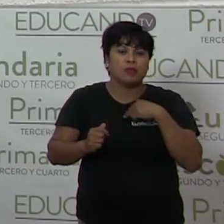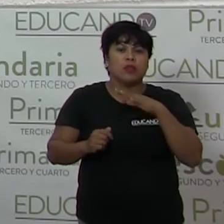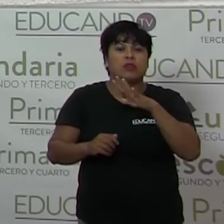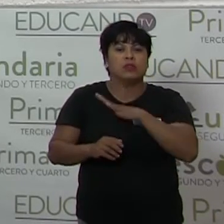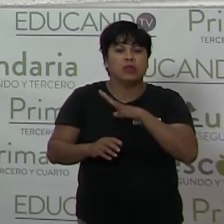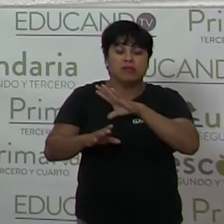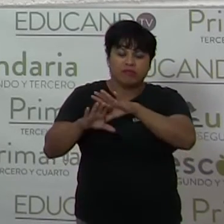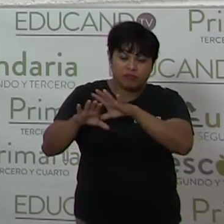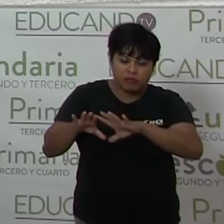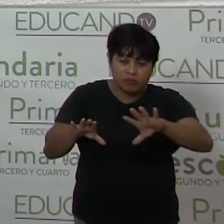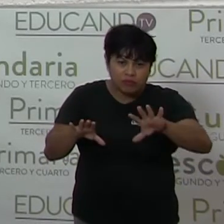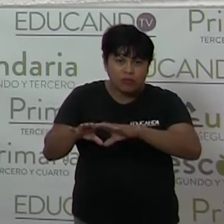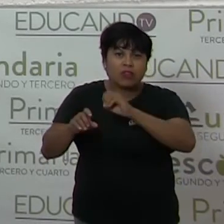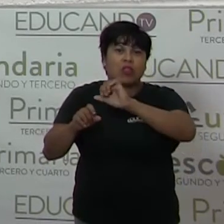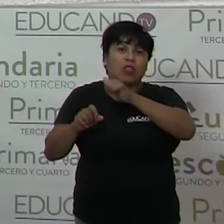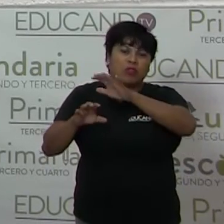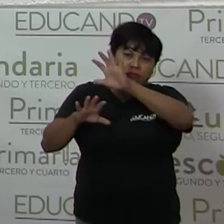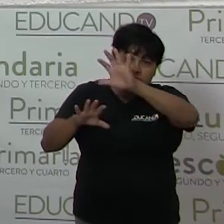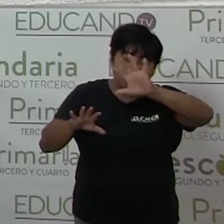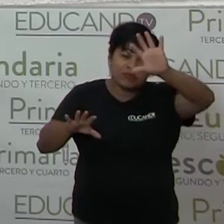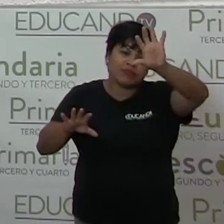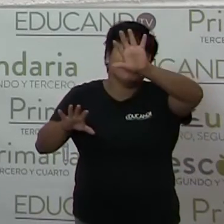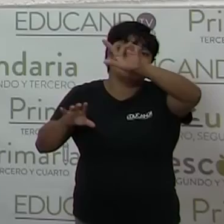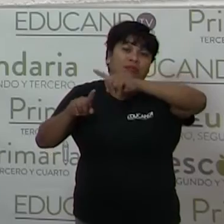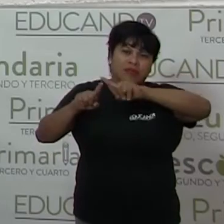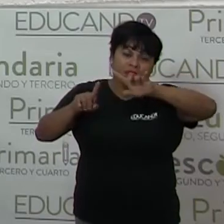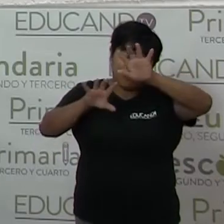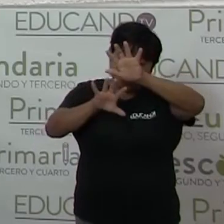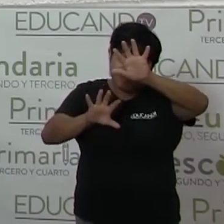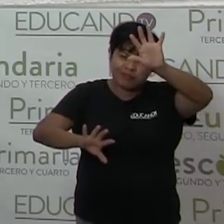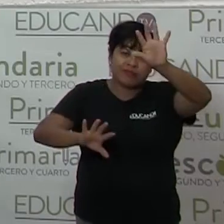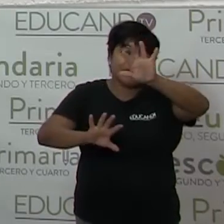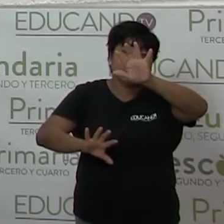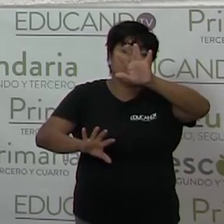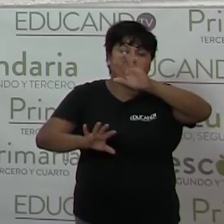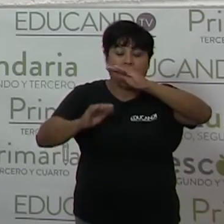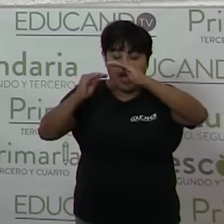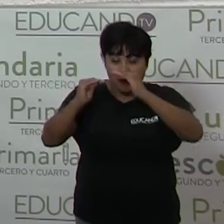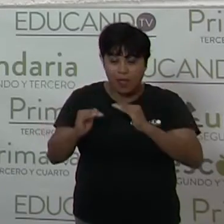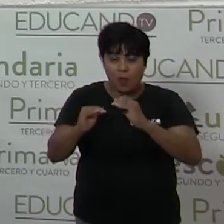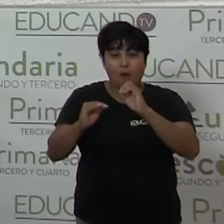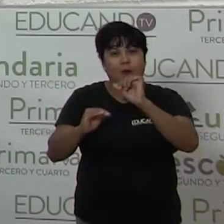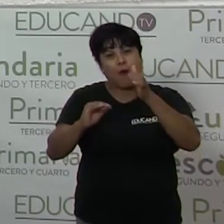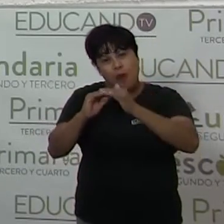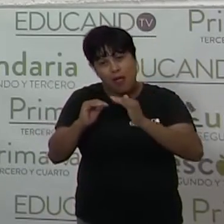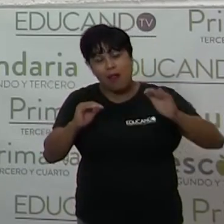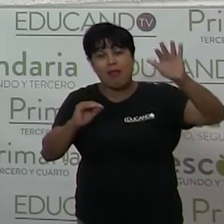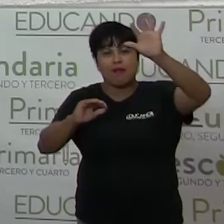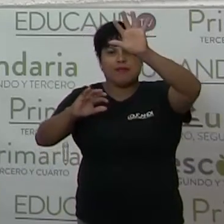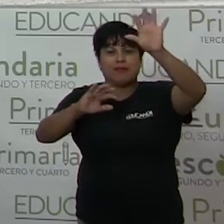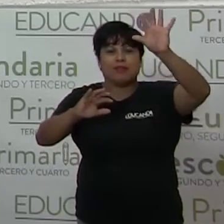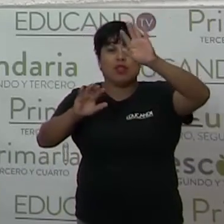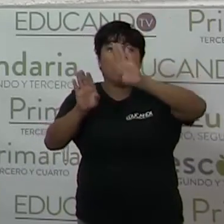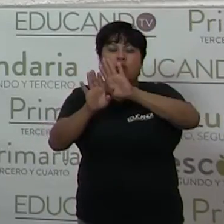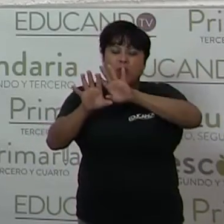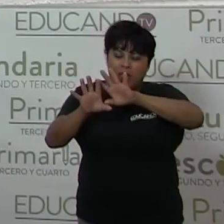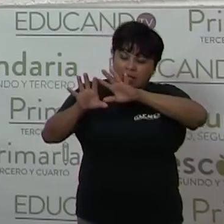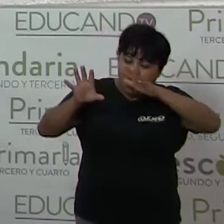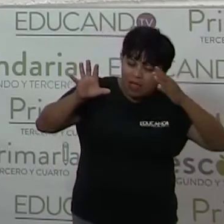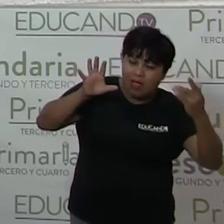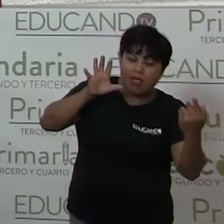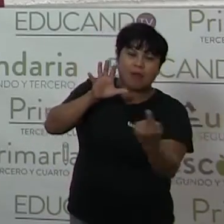dicen unos estamos acá y otros estamos acá y debajo por eso es que libros instantes como boca abajo